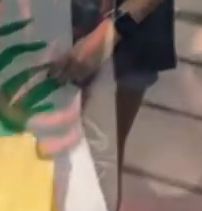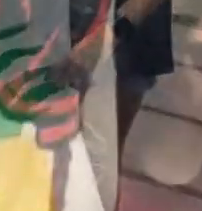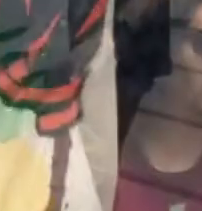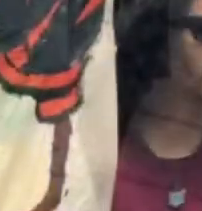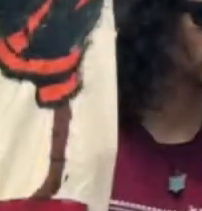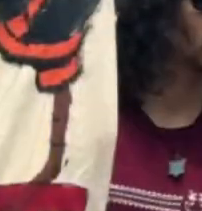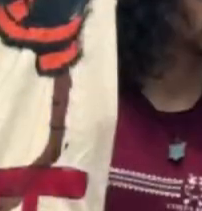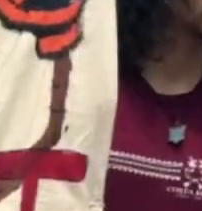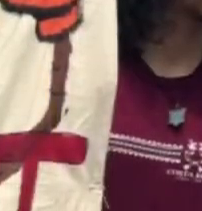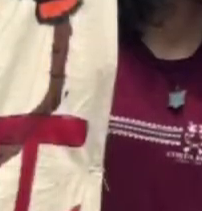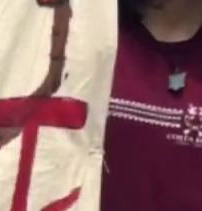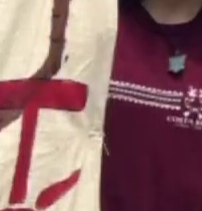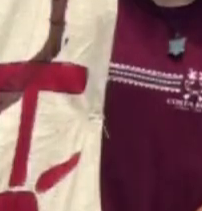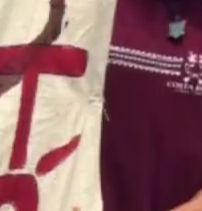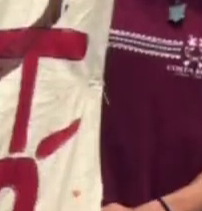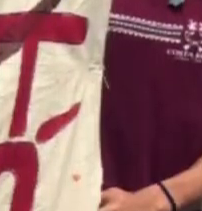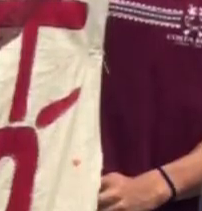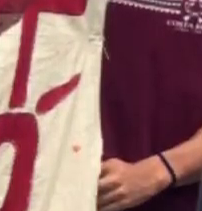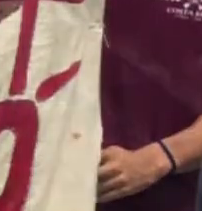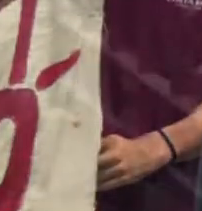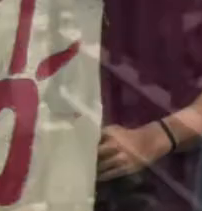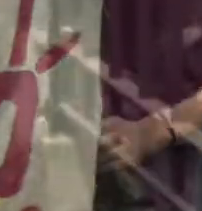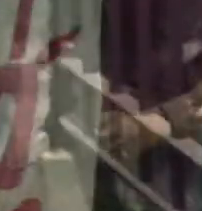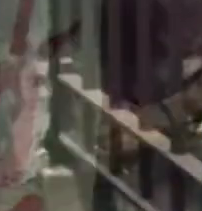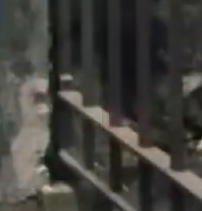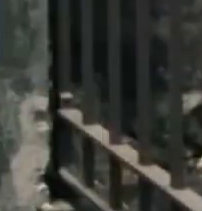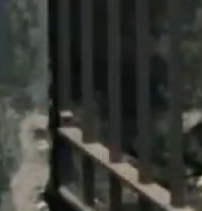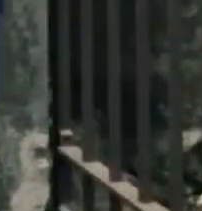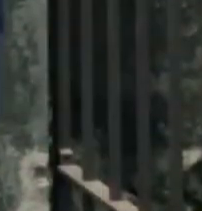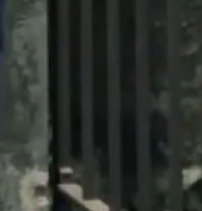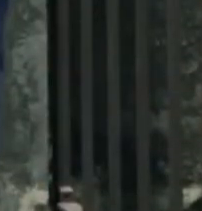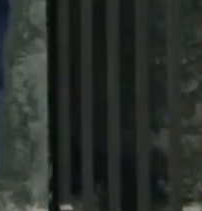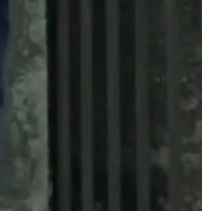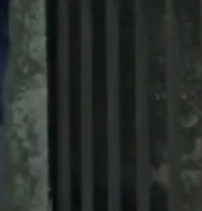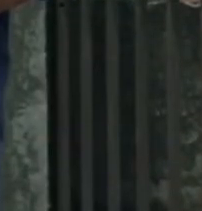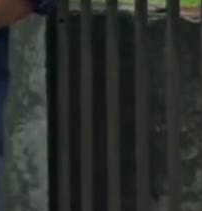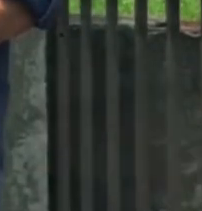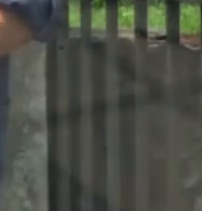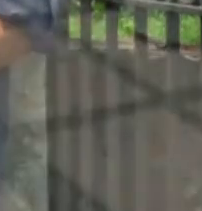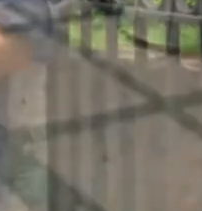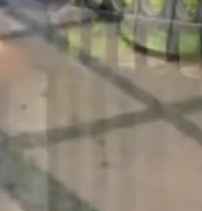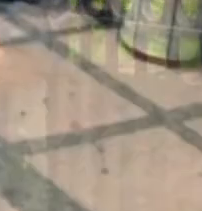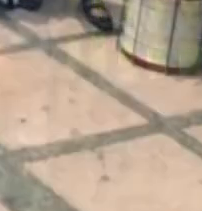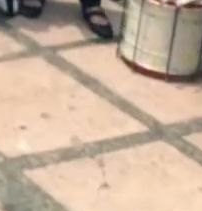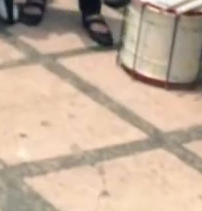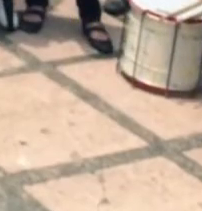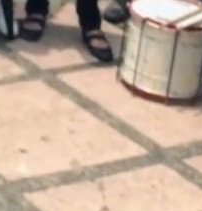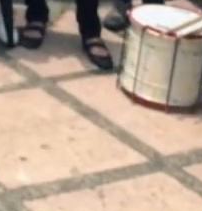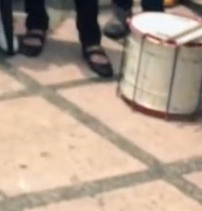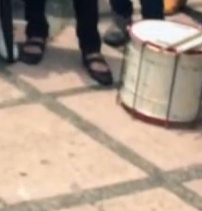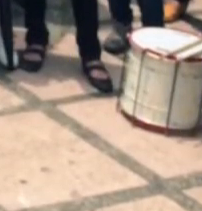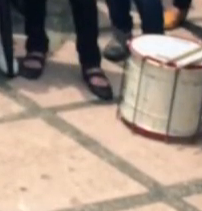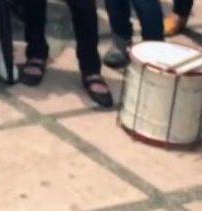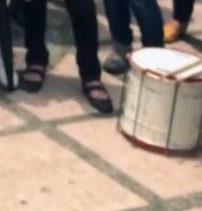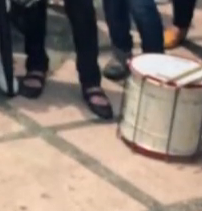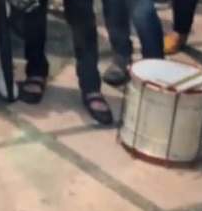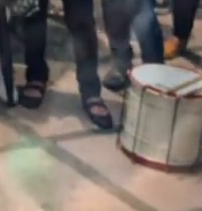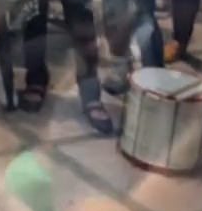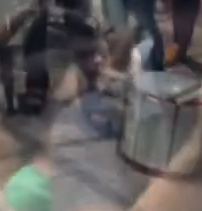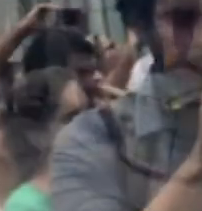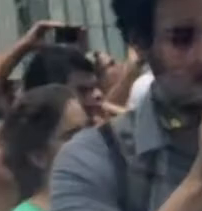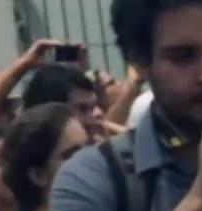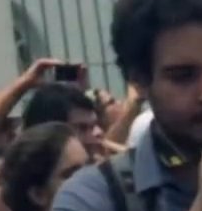sutil, ¿verdad? El concepto de resistir. Y por otro lado, estas microresistencias